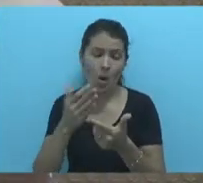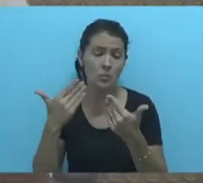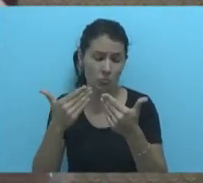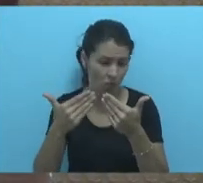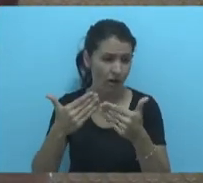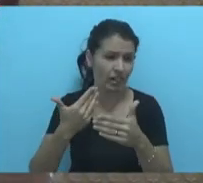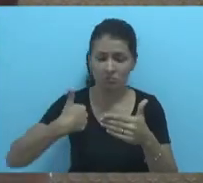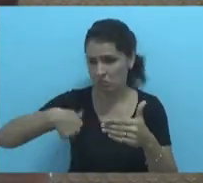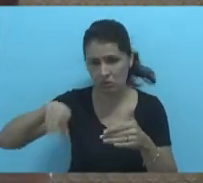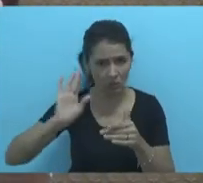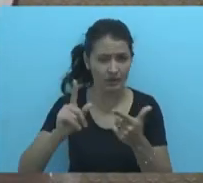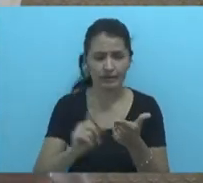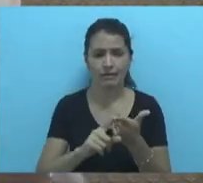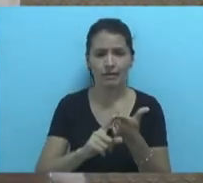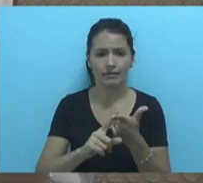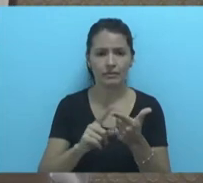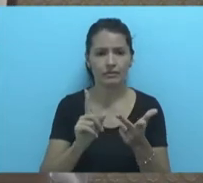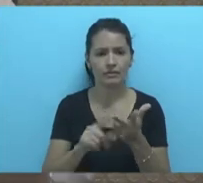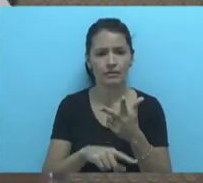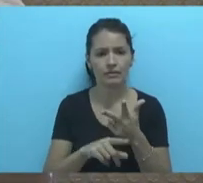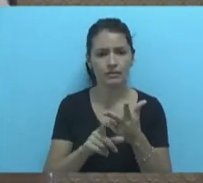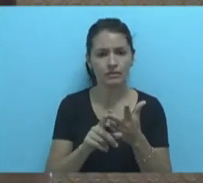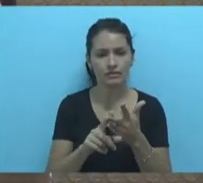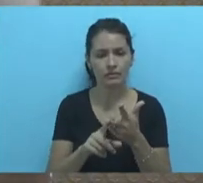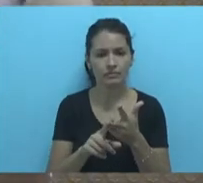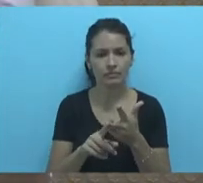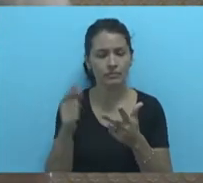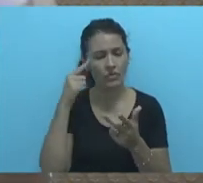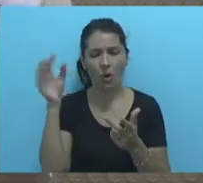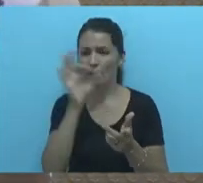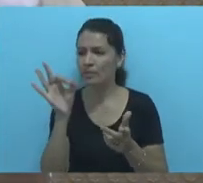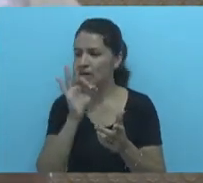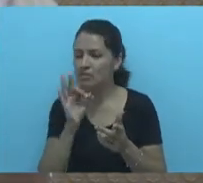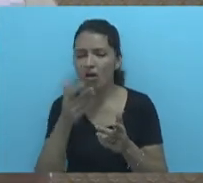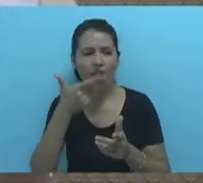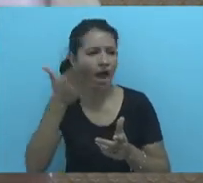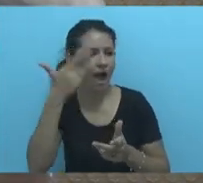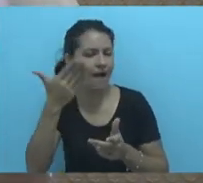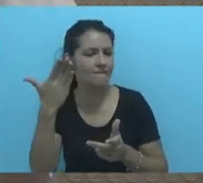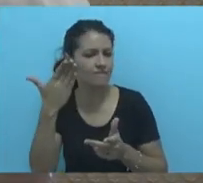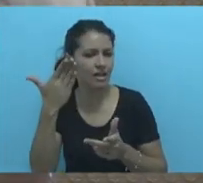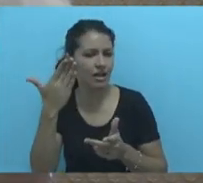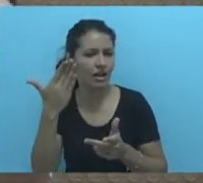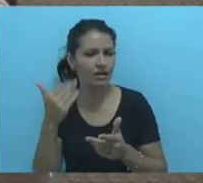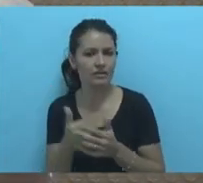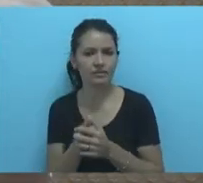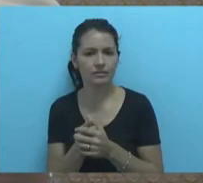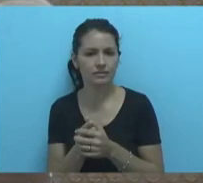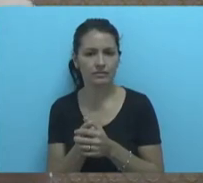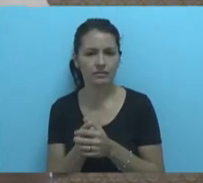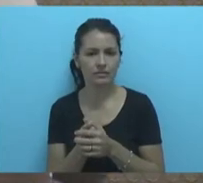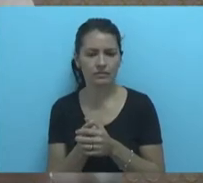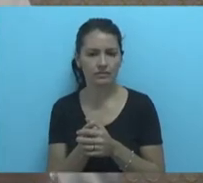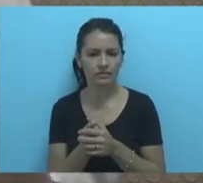indemnidad, eso es lo técnico. La opinión, cuando uno ejerce el cargo legislativo y a favor del